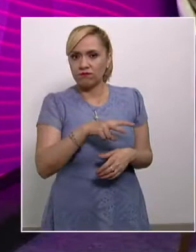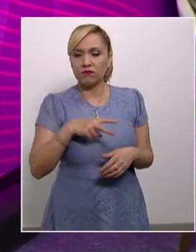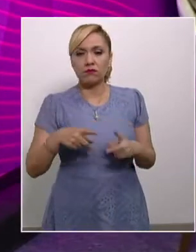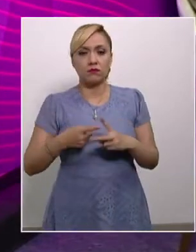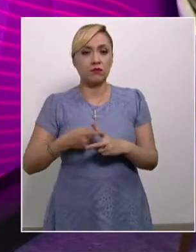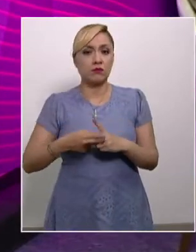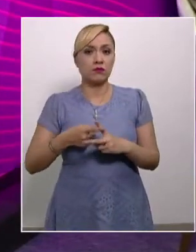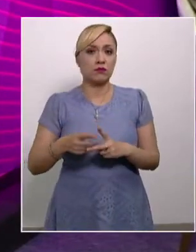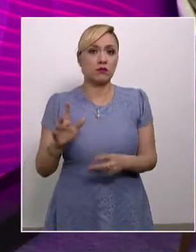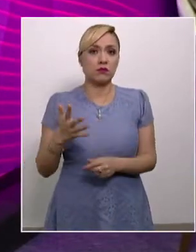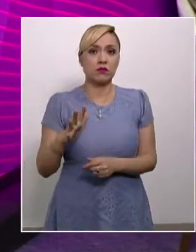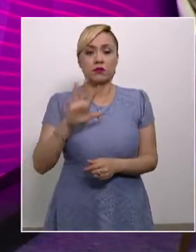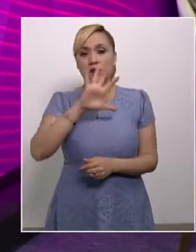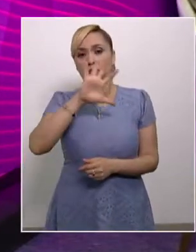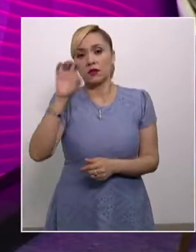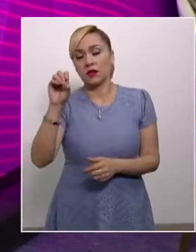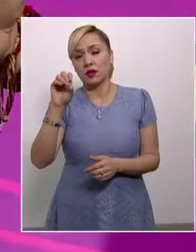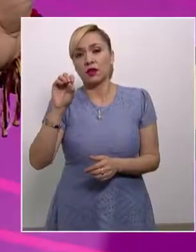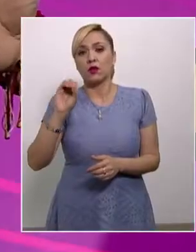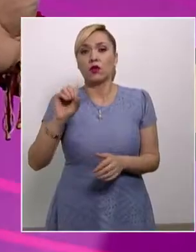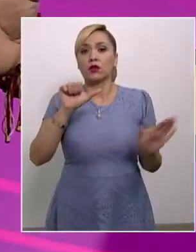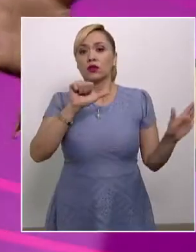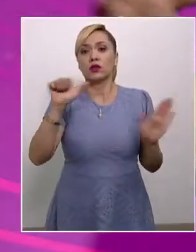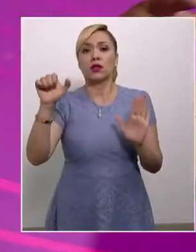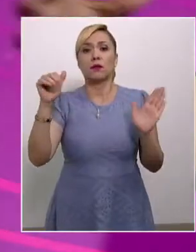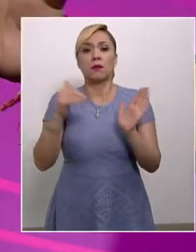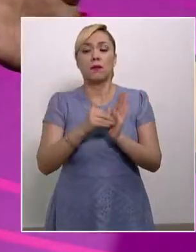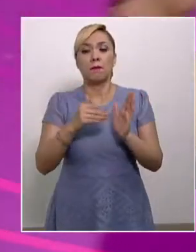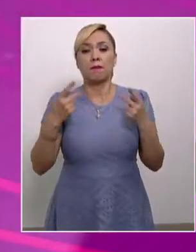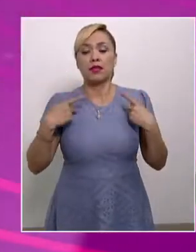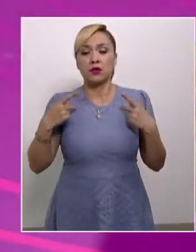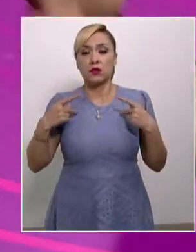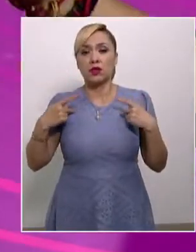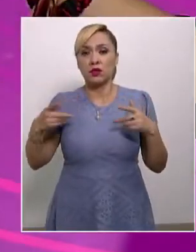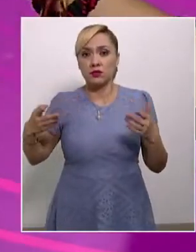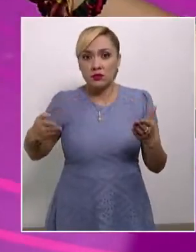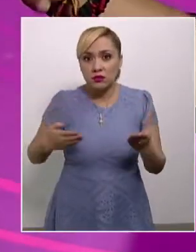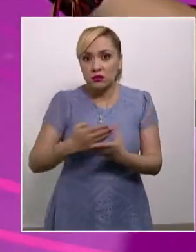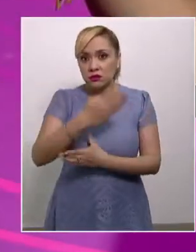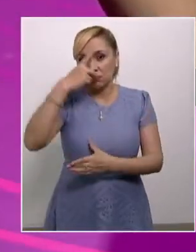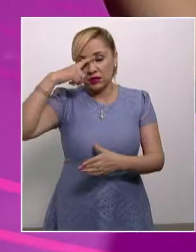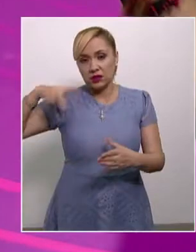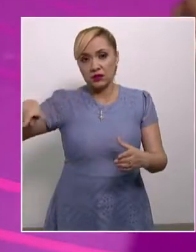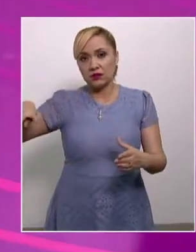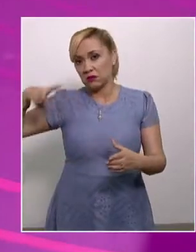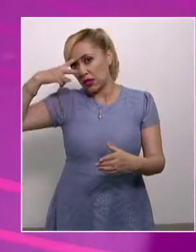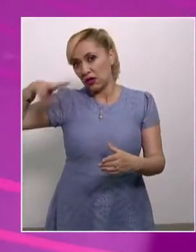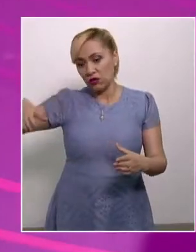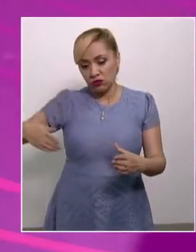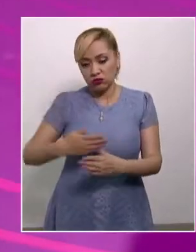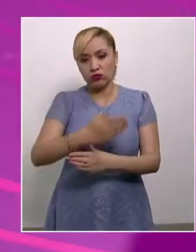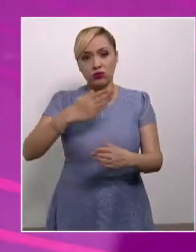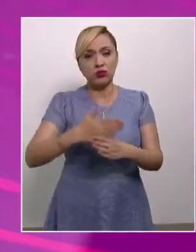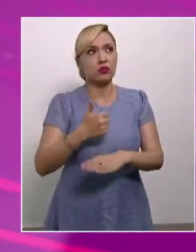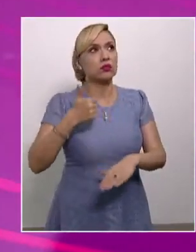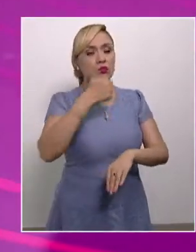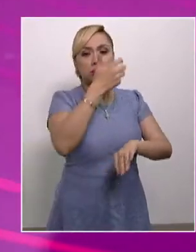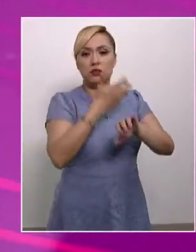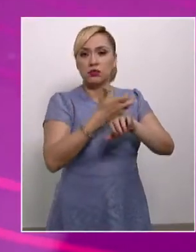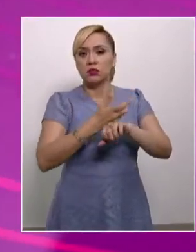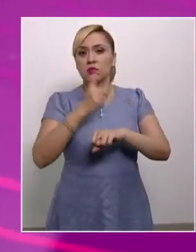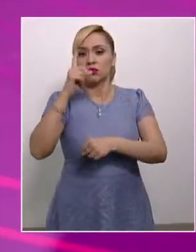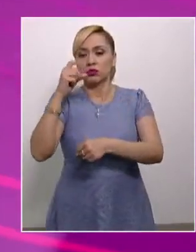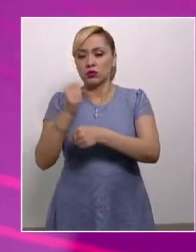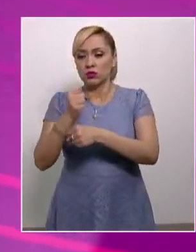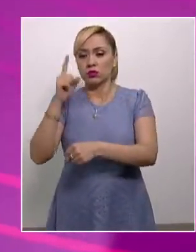calculan un promedio de entre 500 y 600 mil personas que están cruzando México hacia Estados Unidos año por año, más o